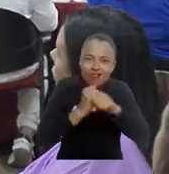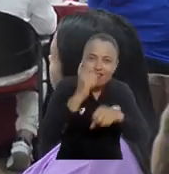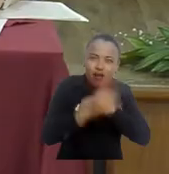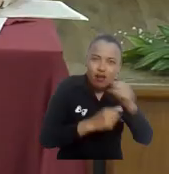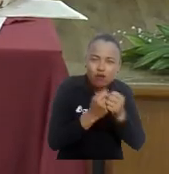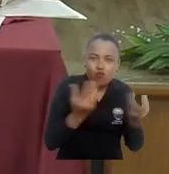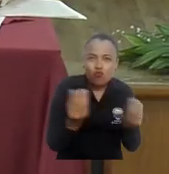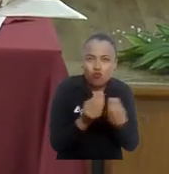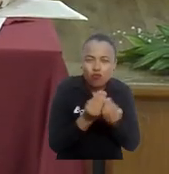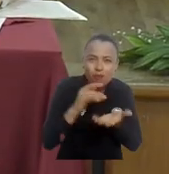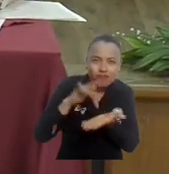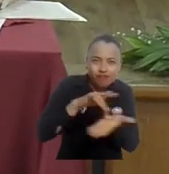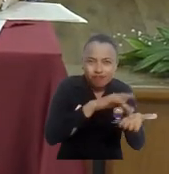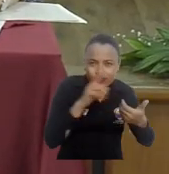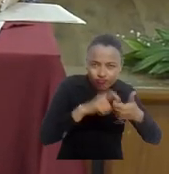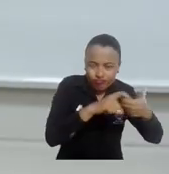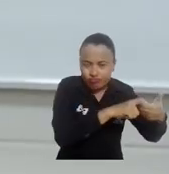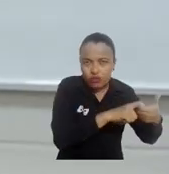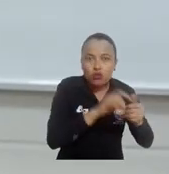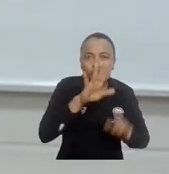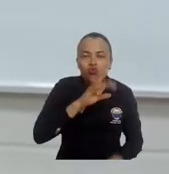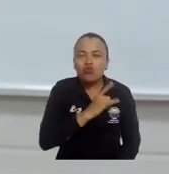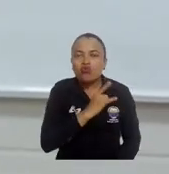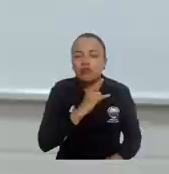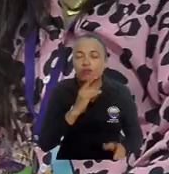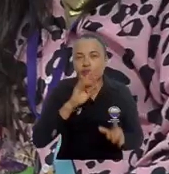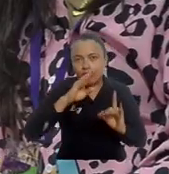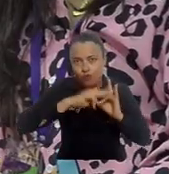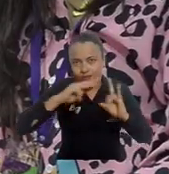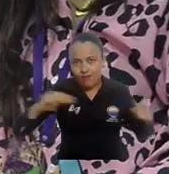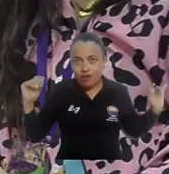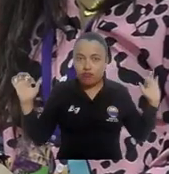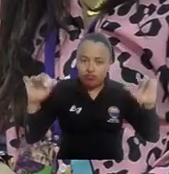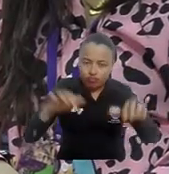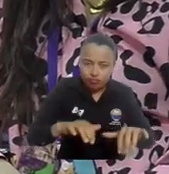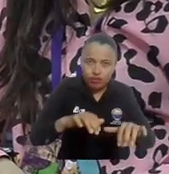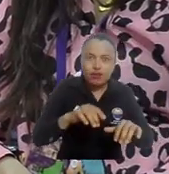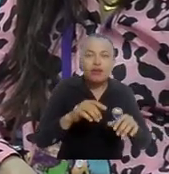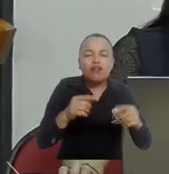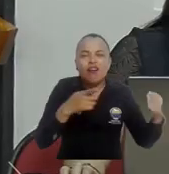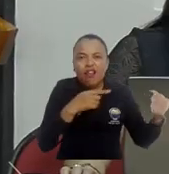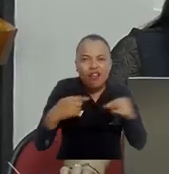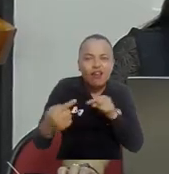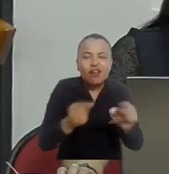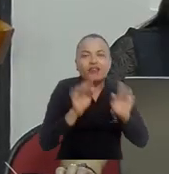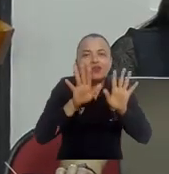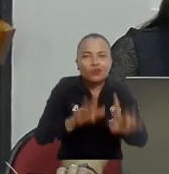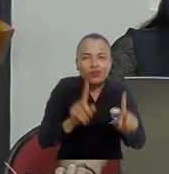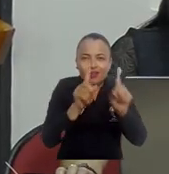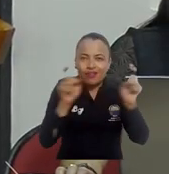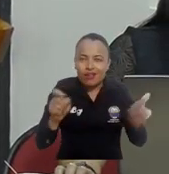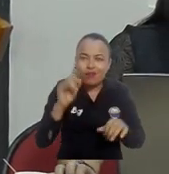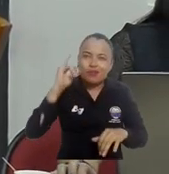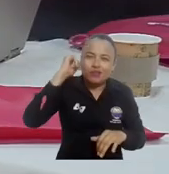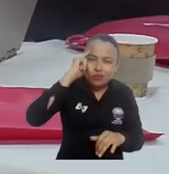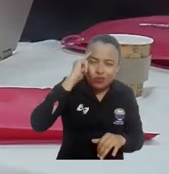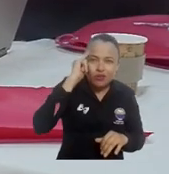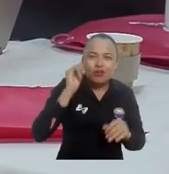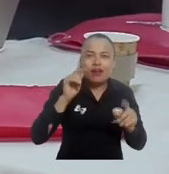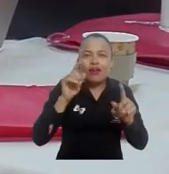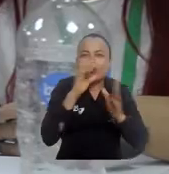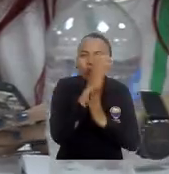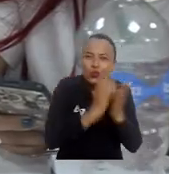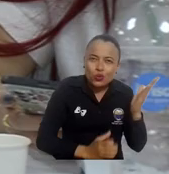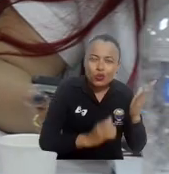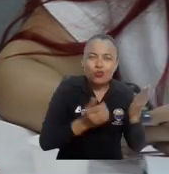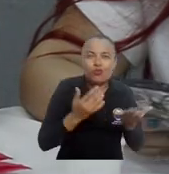la Asamblea Anual de Miembros realizada en Unimagdalena, se debatió sobre el mejoramiento de la formación universitaria en el área de psicología a